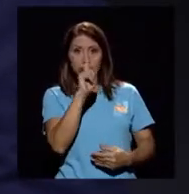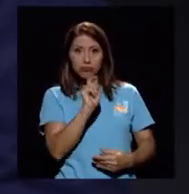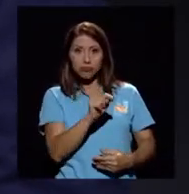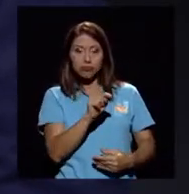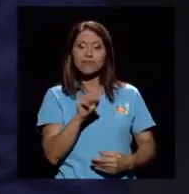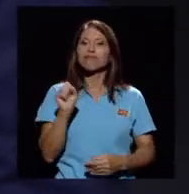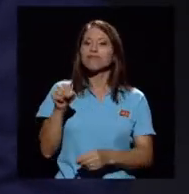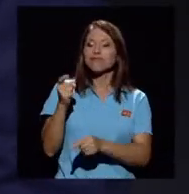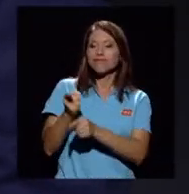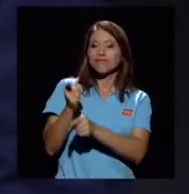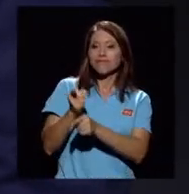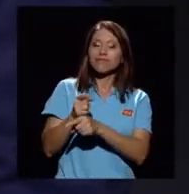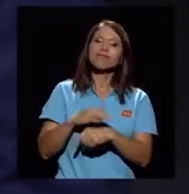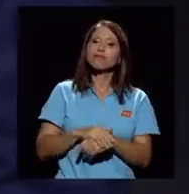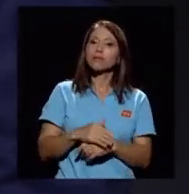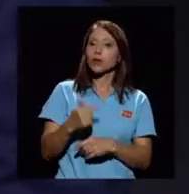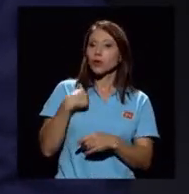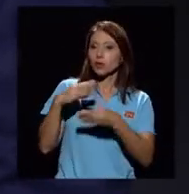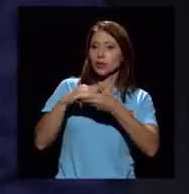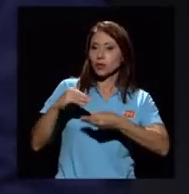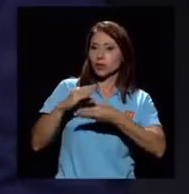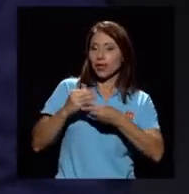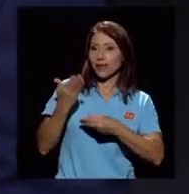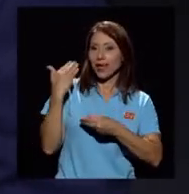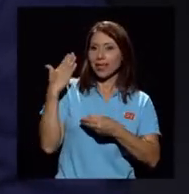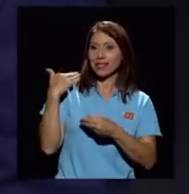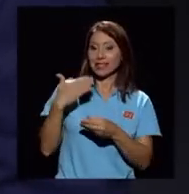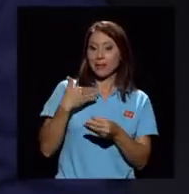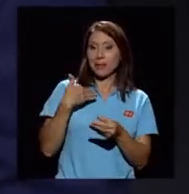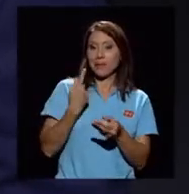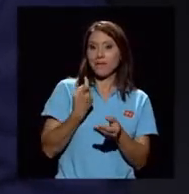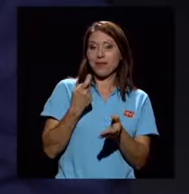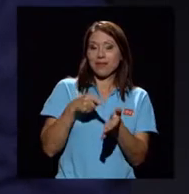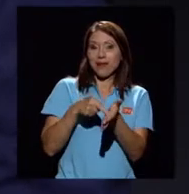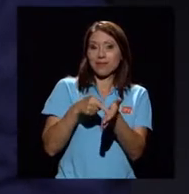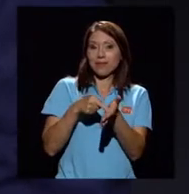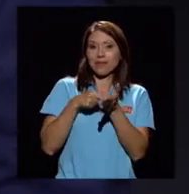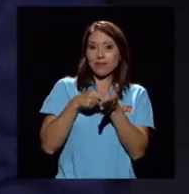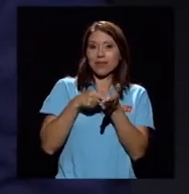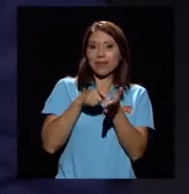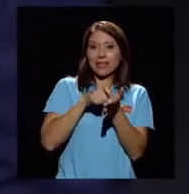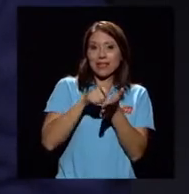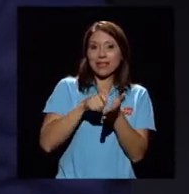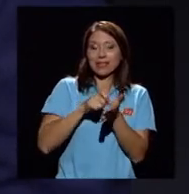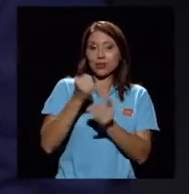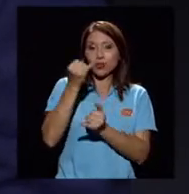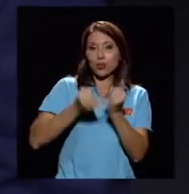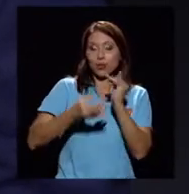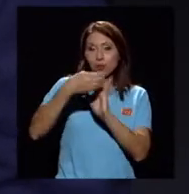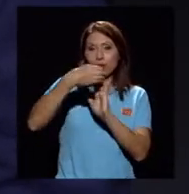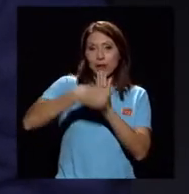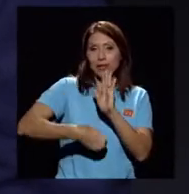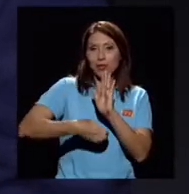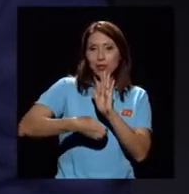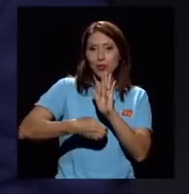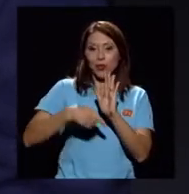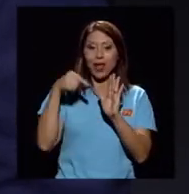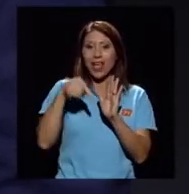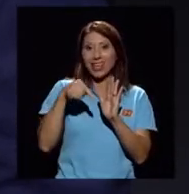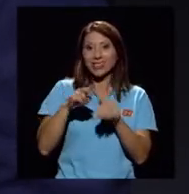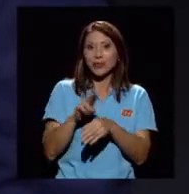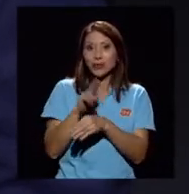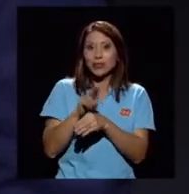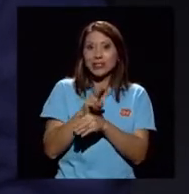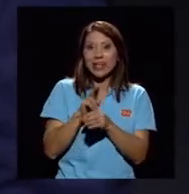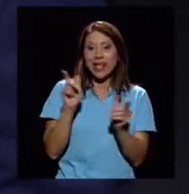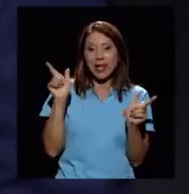de lo que les contaba de que era el último capítulo de la tesis es que de hecho fue al que le invertí menos tiempo y fue el